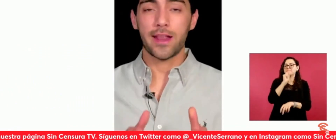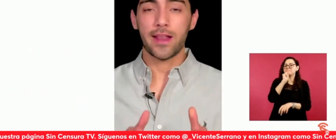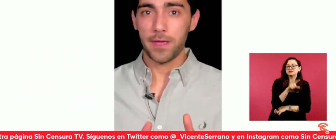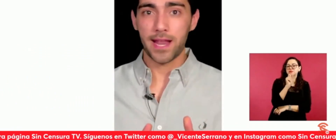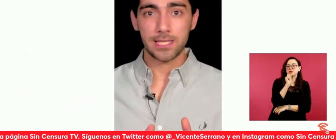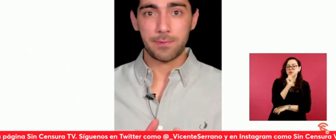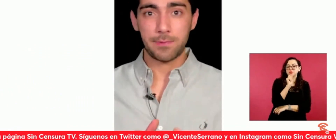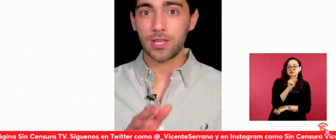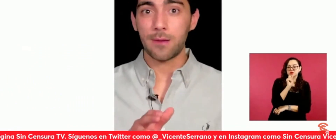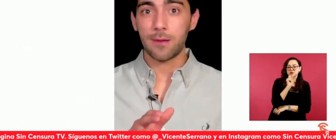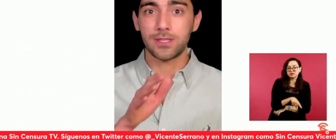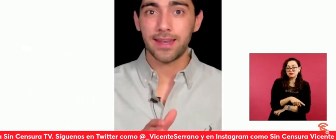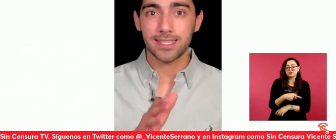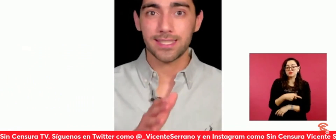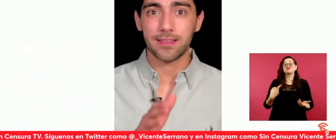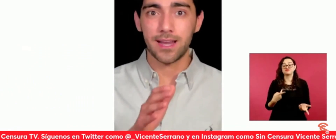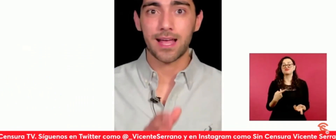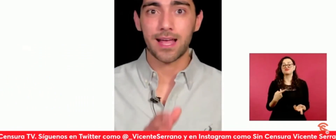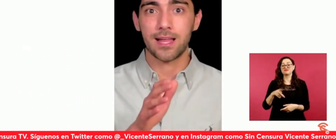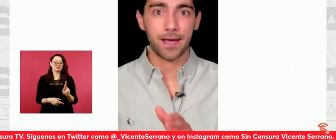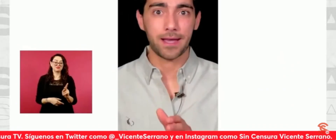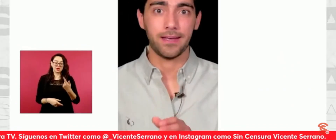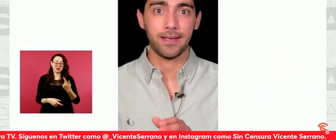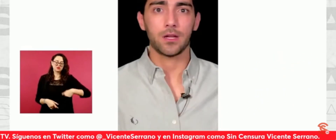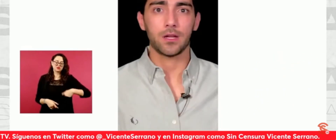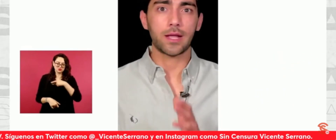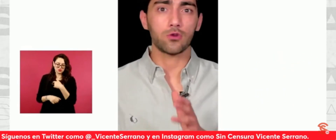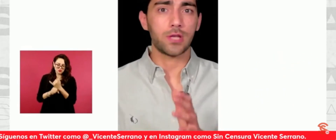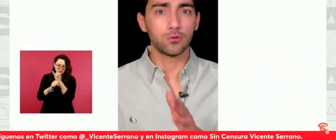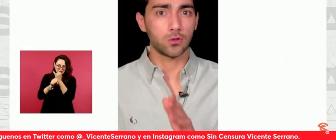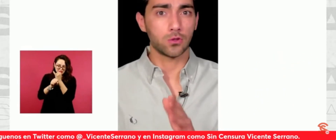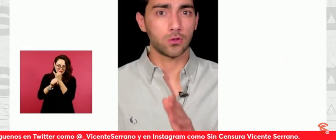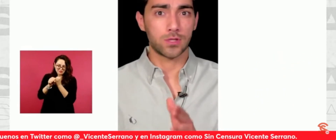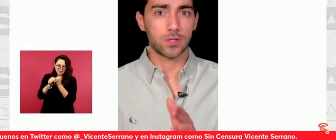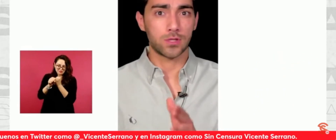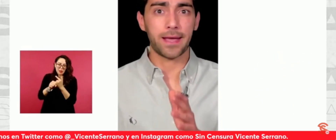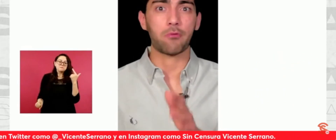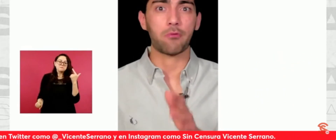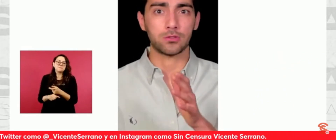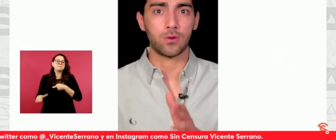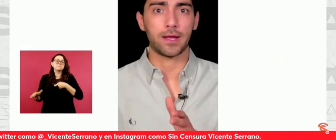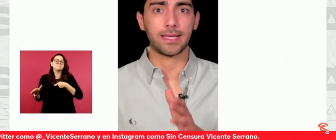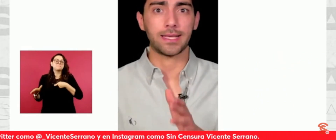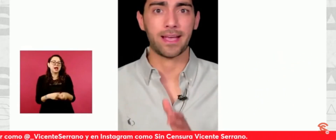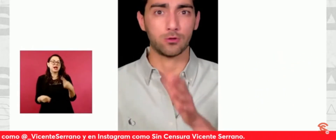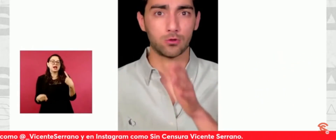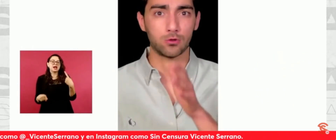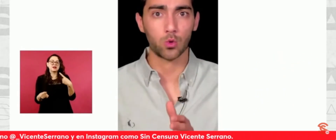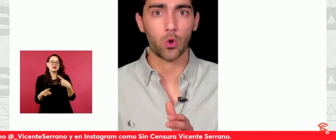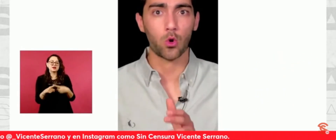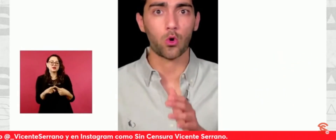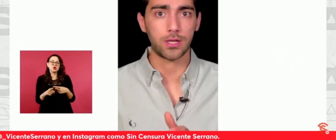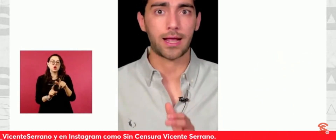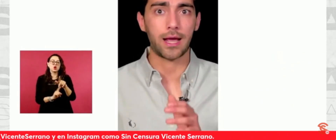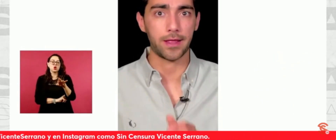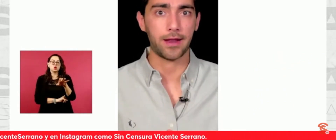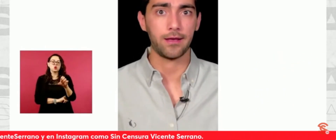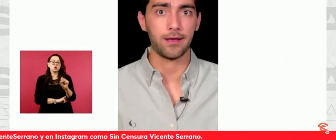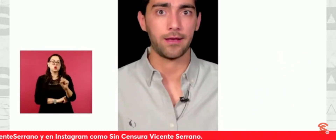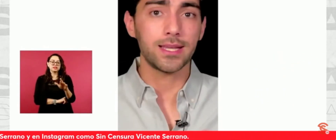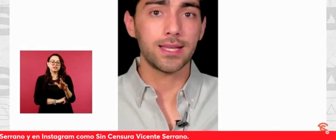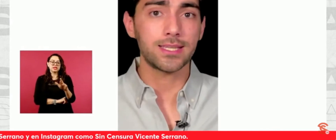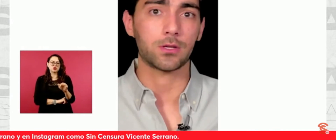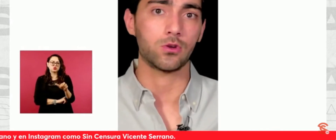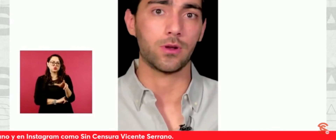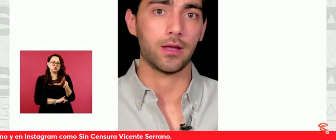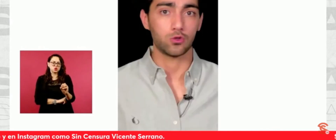No querían que lo supieras, pero encontramos quién está detrás de esta página. Resulta que los anuncios de esta página los paga una persona que se llama Jesús Arturo Contla Cabrera.